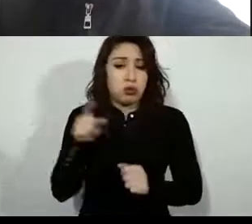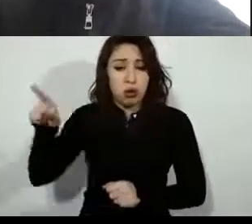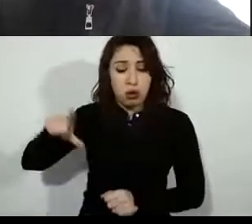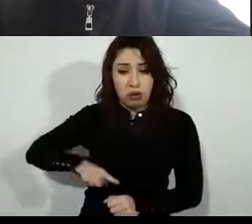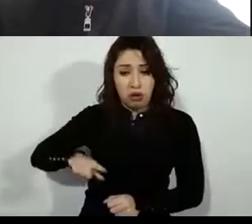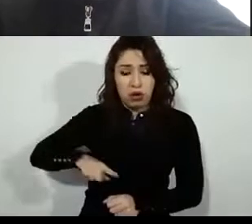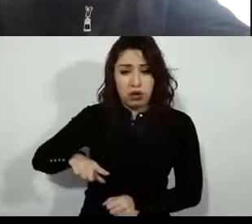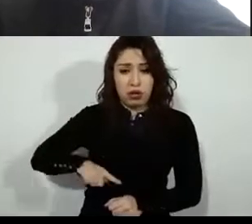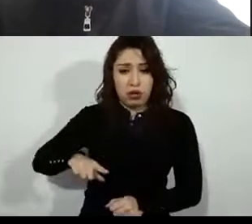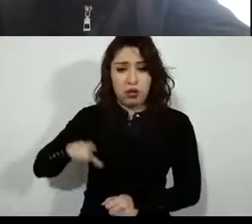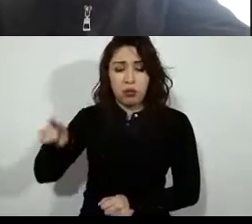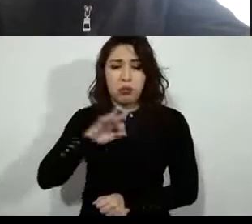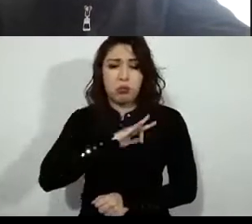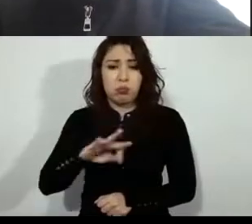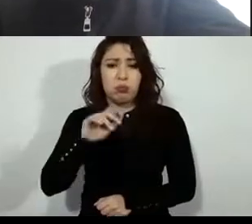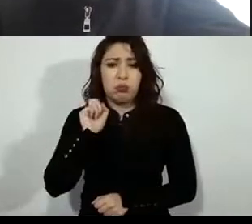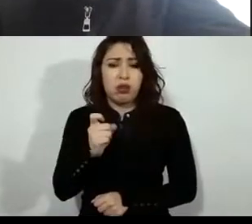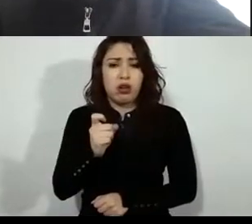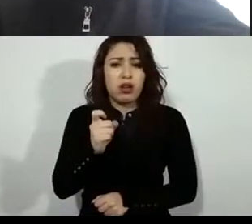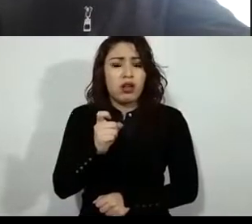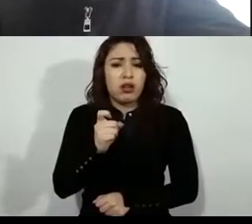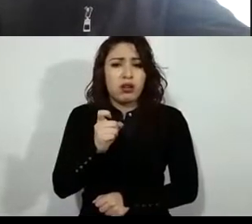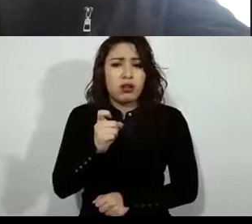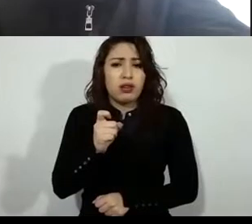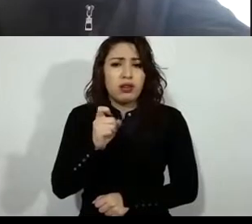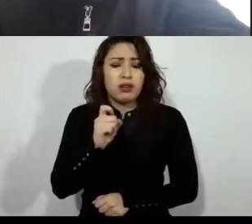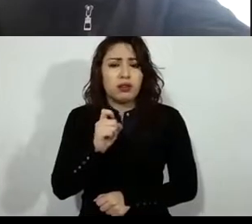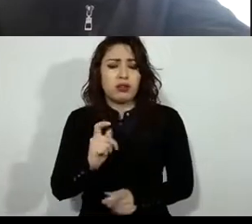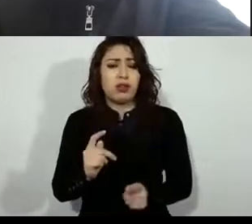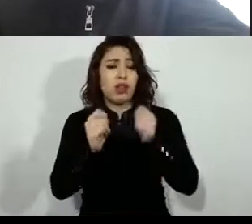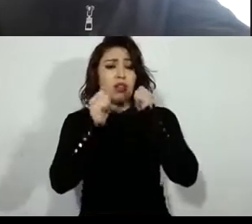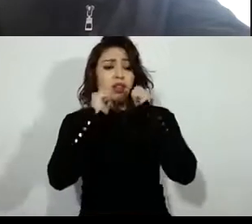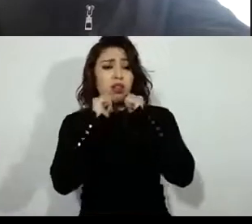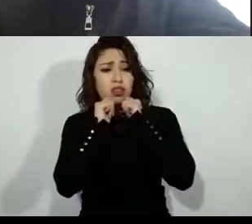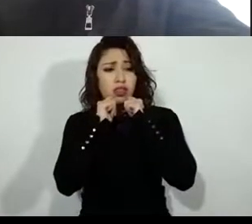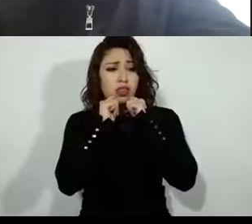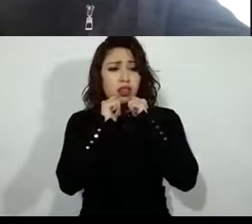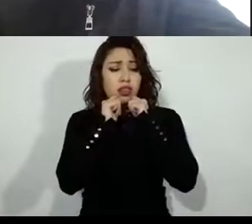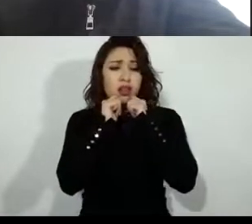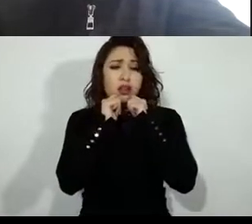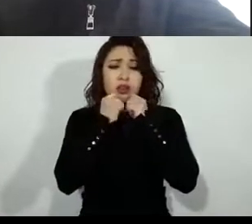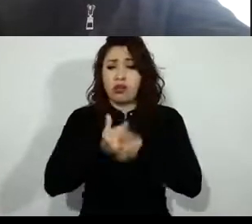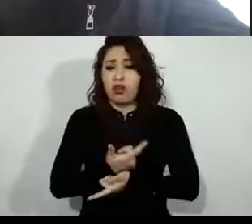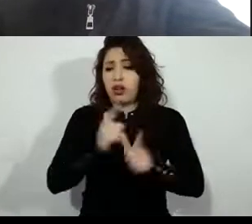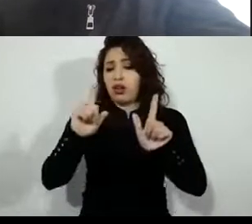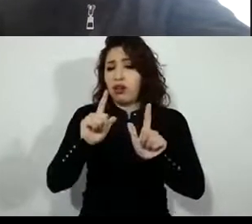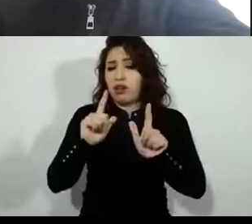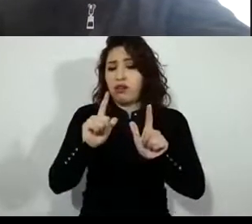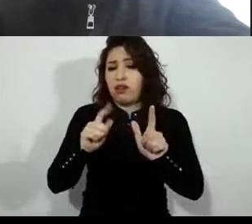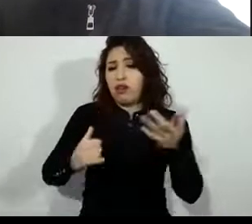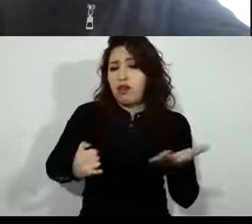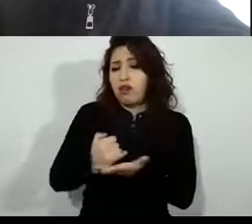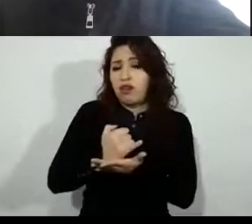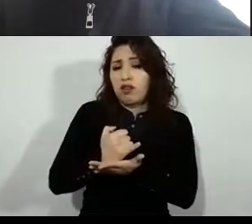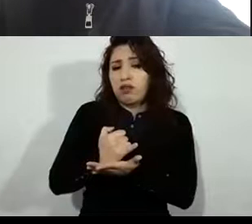no de ejercer un donativo, sino de agarrar a lo chino el dinero y hacer su reasignación, porque le dimos una facultad a la jefa de